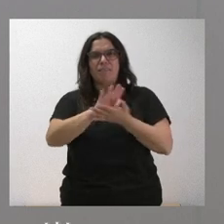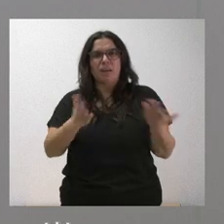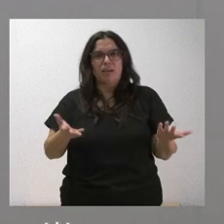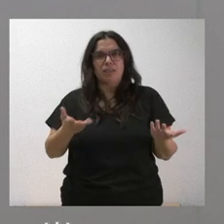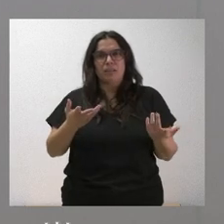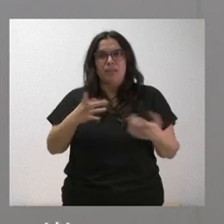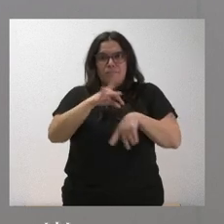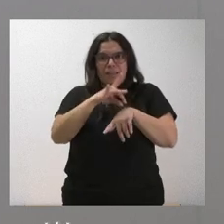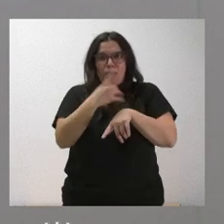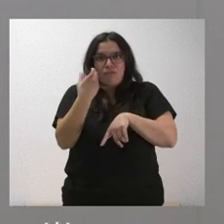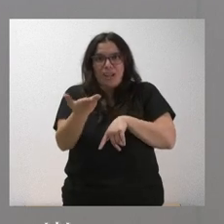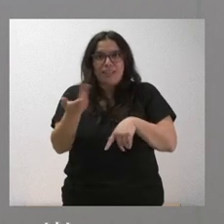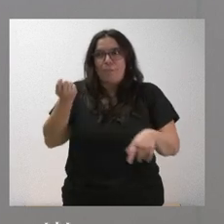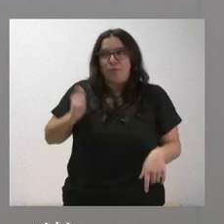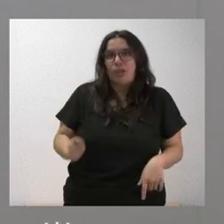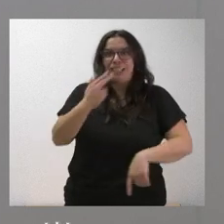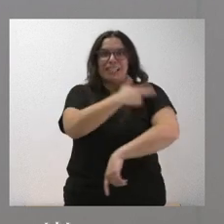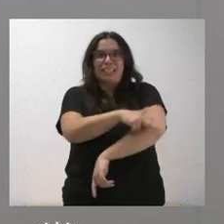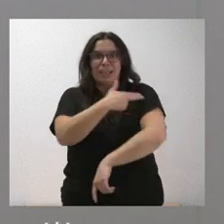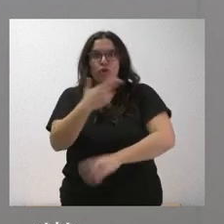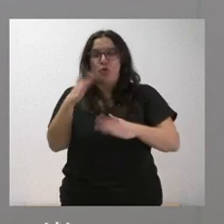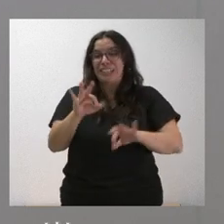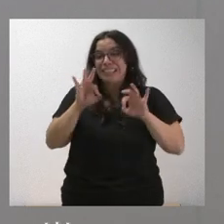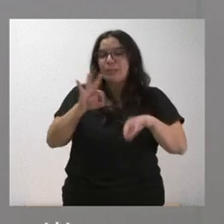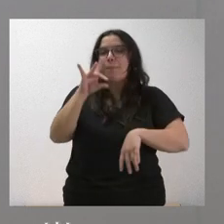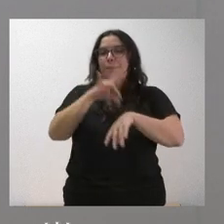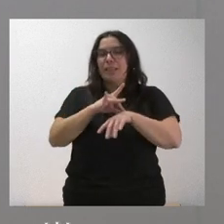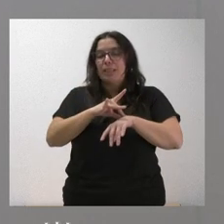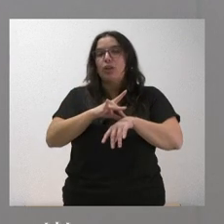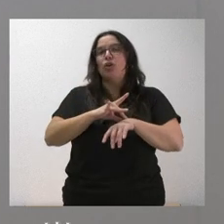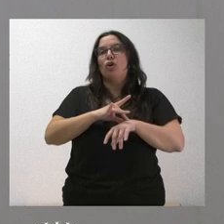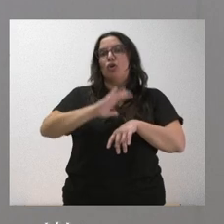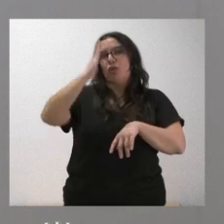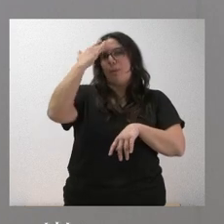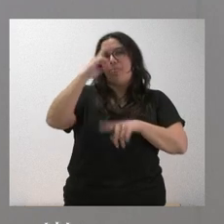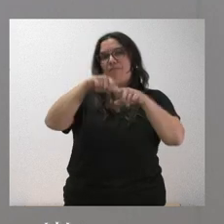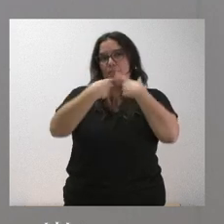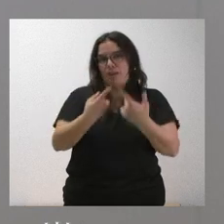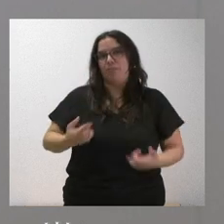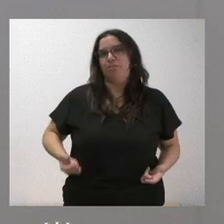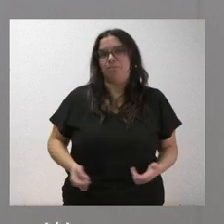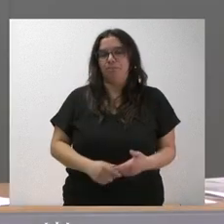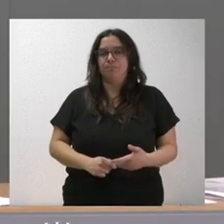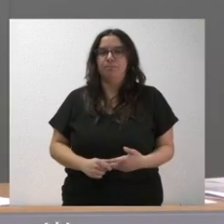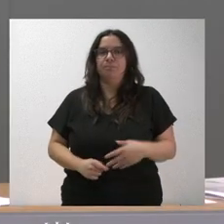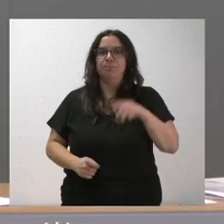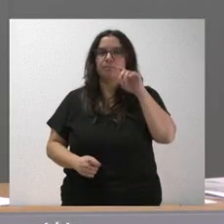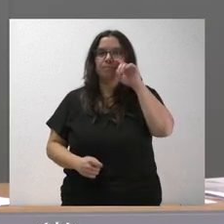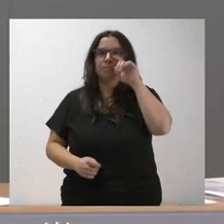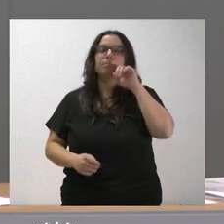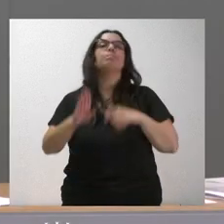falta de profesionales sanitarios y muy especialmente médico especialistas en el ámbito de Medicina familiar y comunitaria Hola